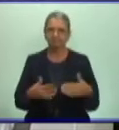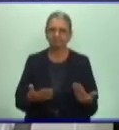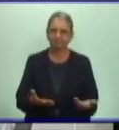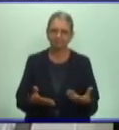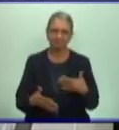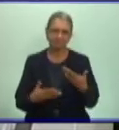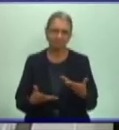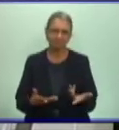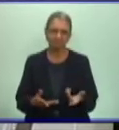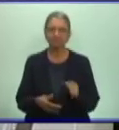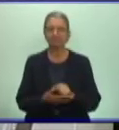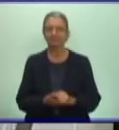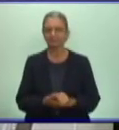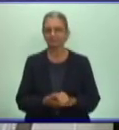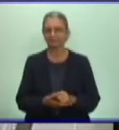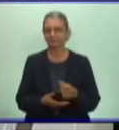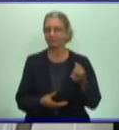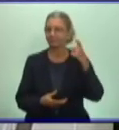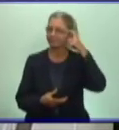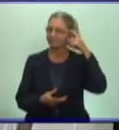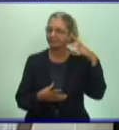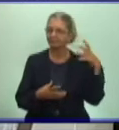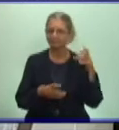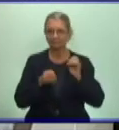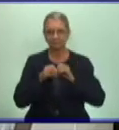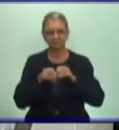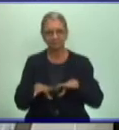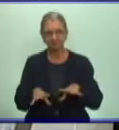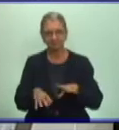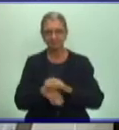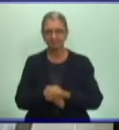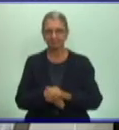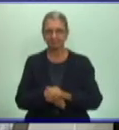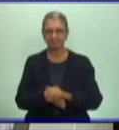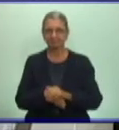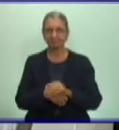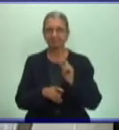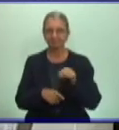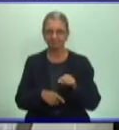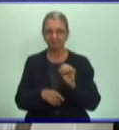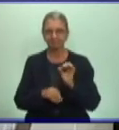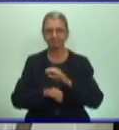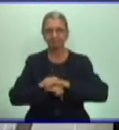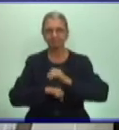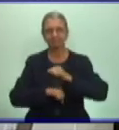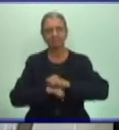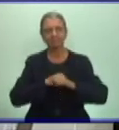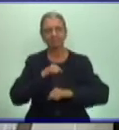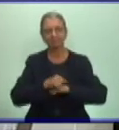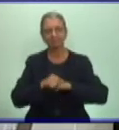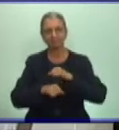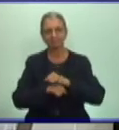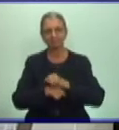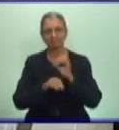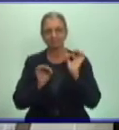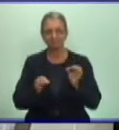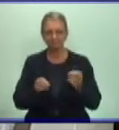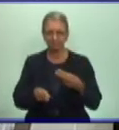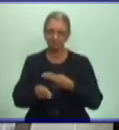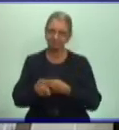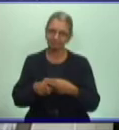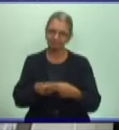respecto a la asignatura Ciencias Naturales, nosotros mantenemos la misma estructura que el resto de la asignatura de Historia y Educación